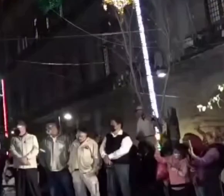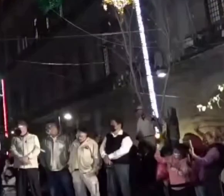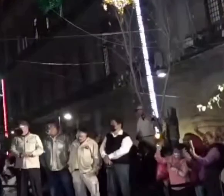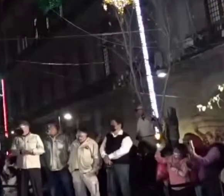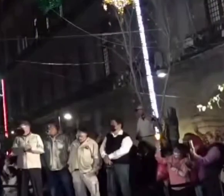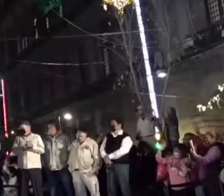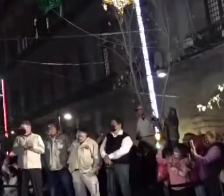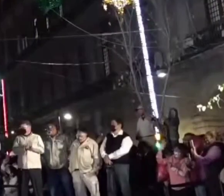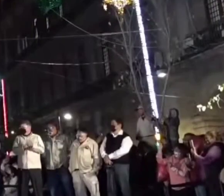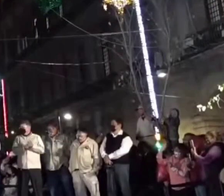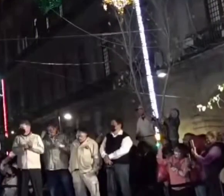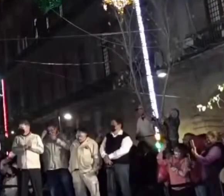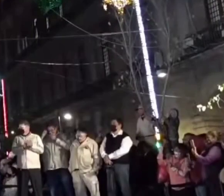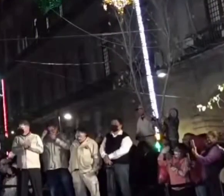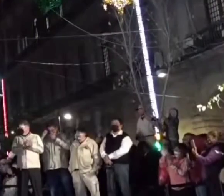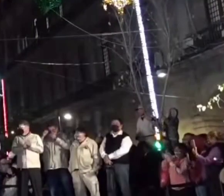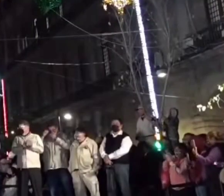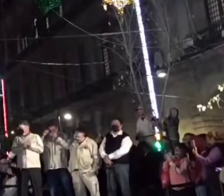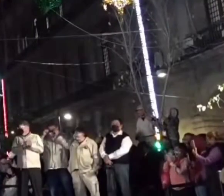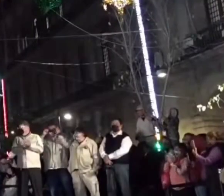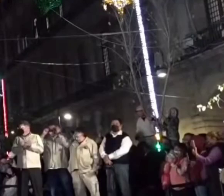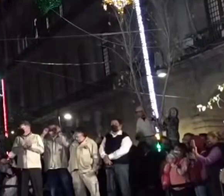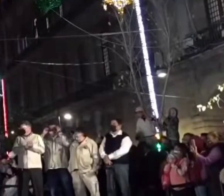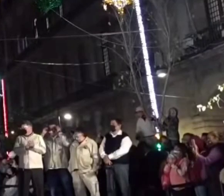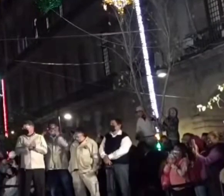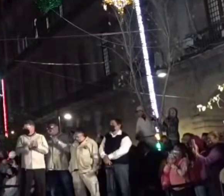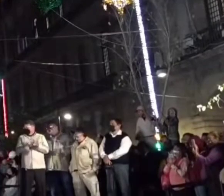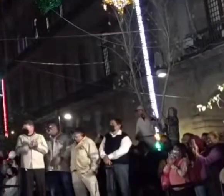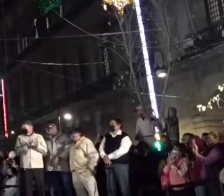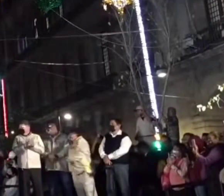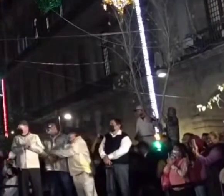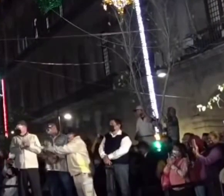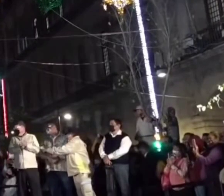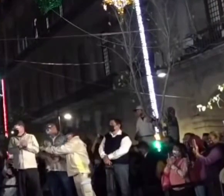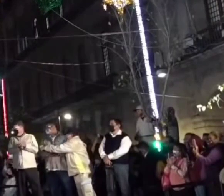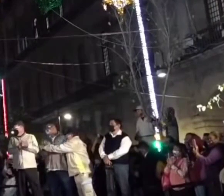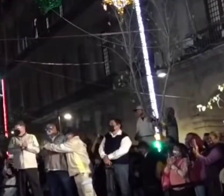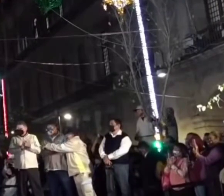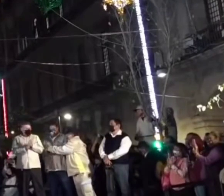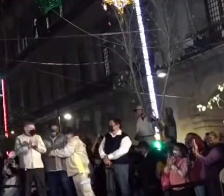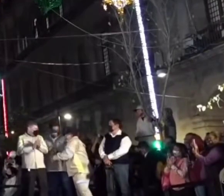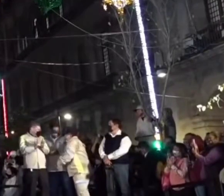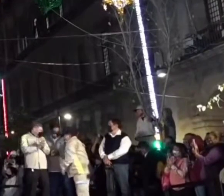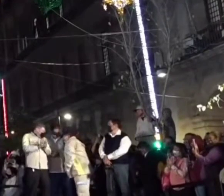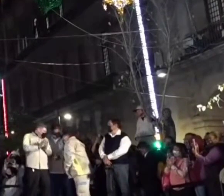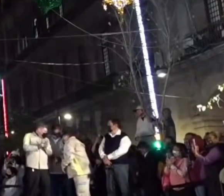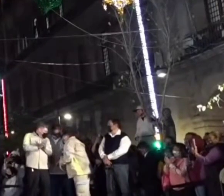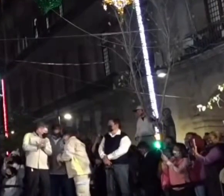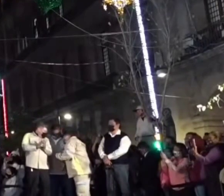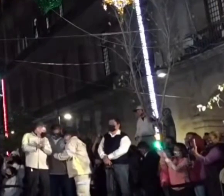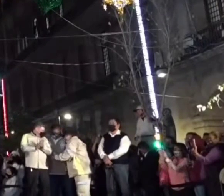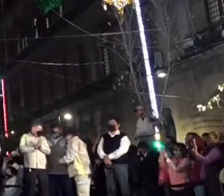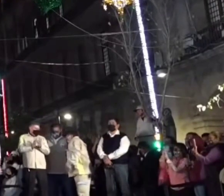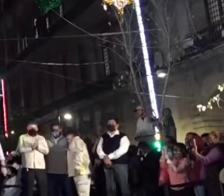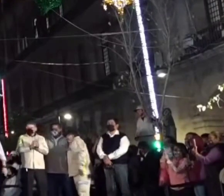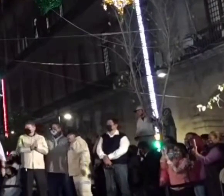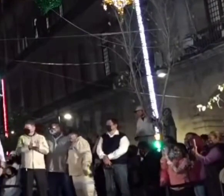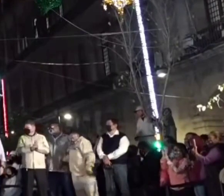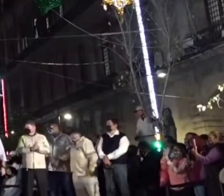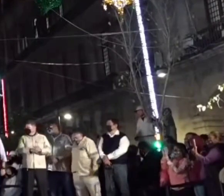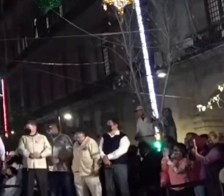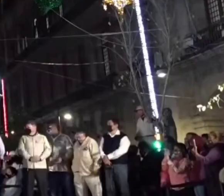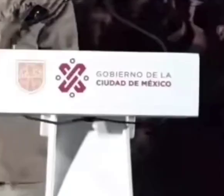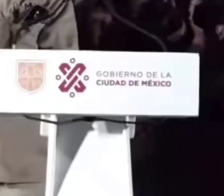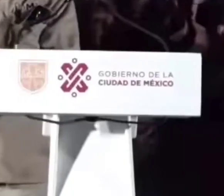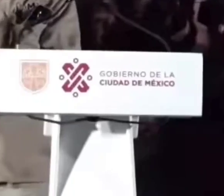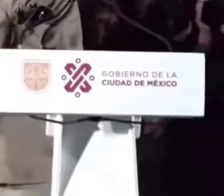Servicios, maestro Jesús Antonio Esteva Medina. Nos acompaña el subsecretario de Gobierno, maestro Ricardo Ruiz Suárez, la